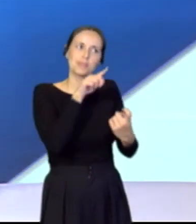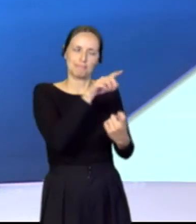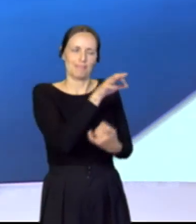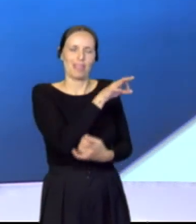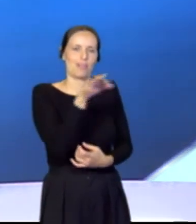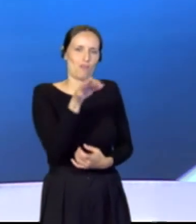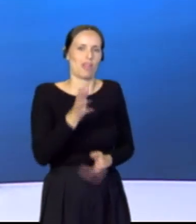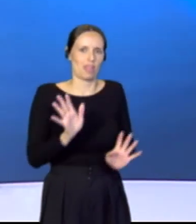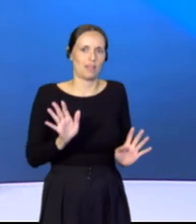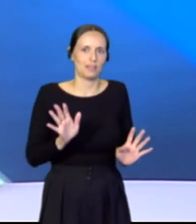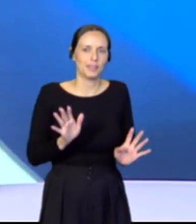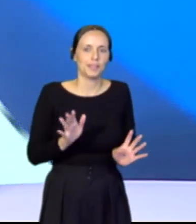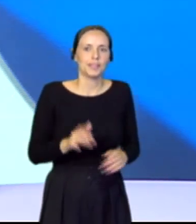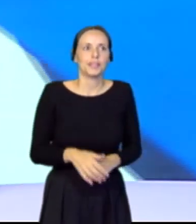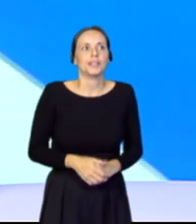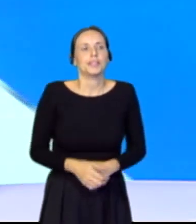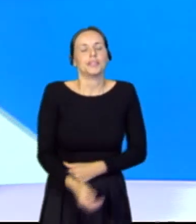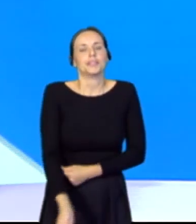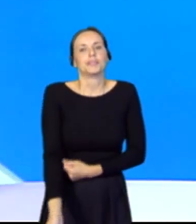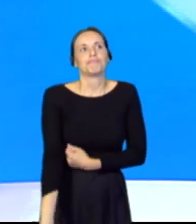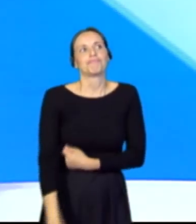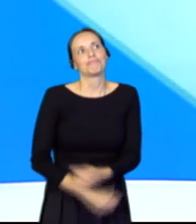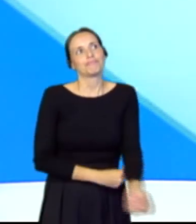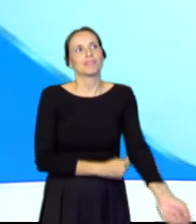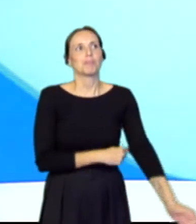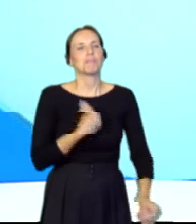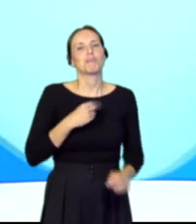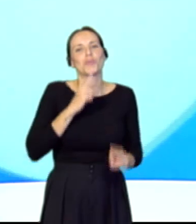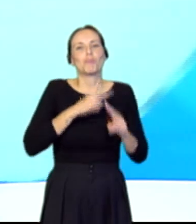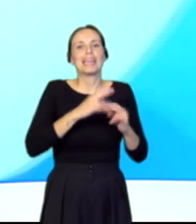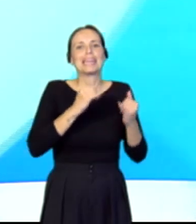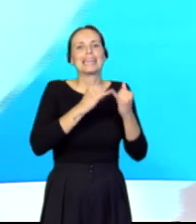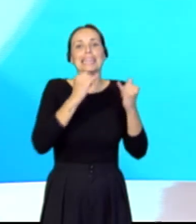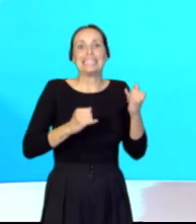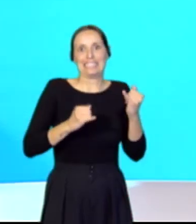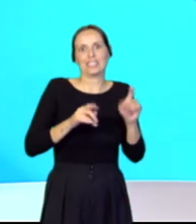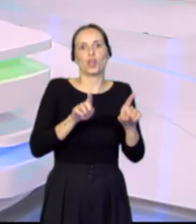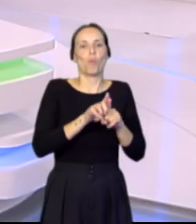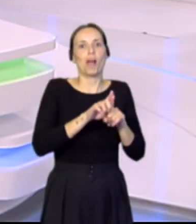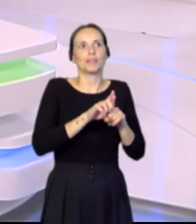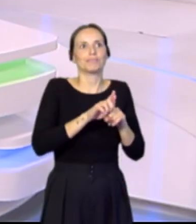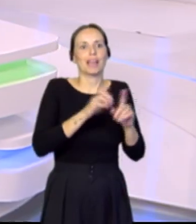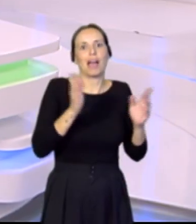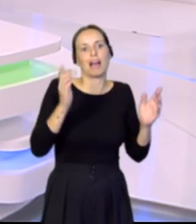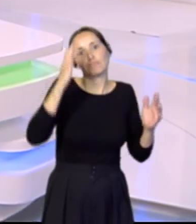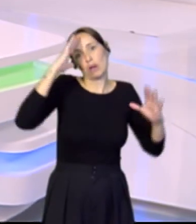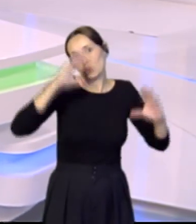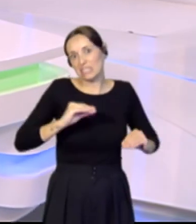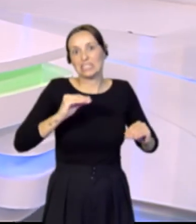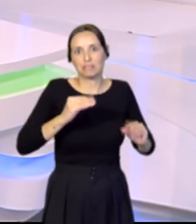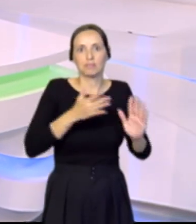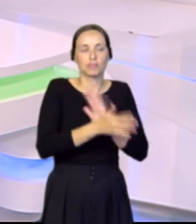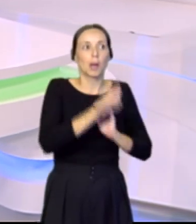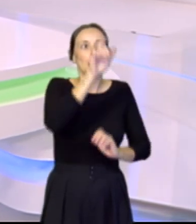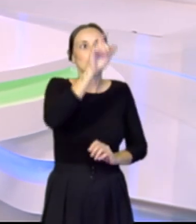¿no? Quizás ese perfil de crisis son las crisis que llamamos de ausencia, donde el paciente pues de repente desconecta y